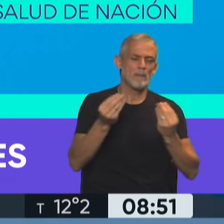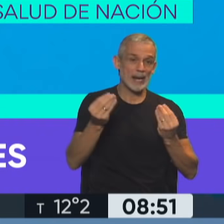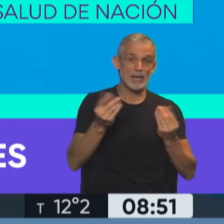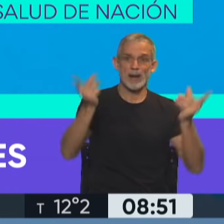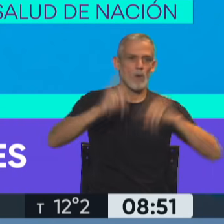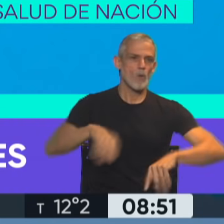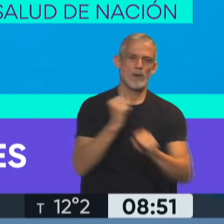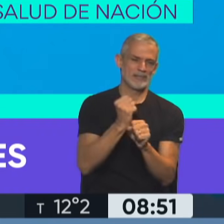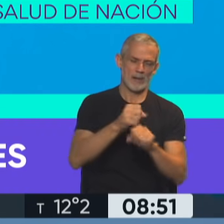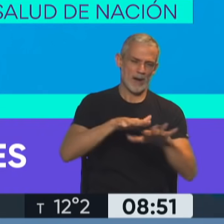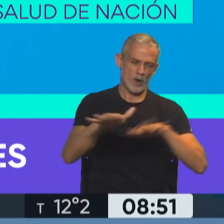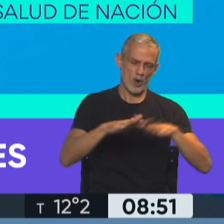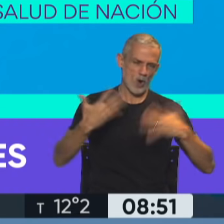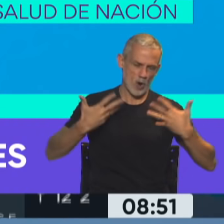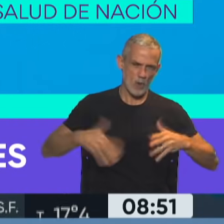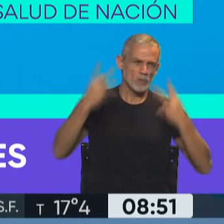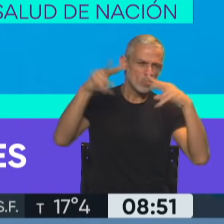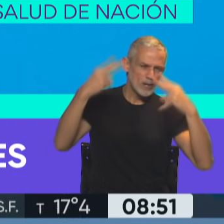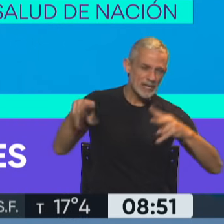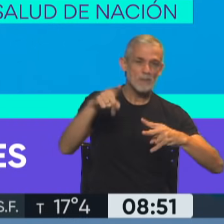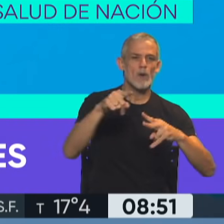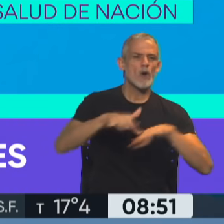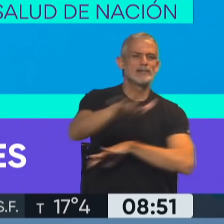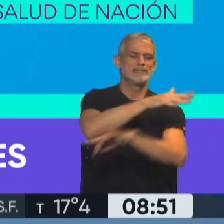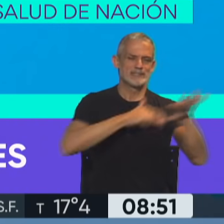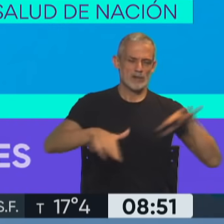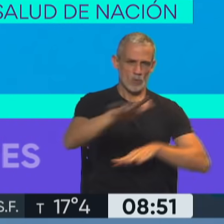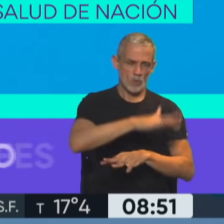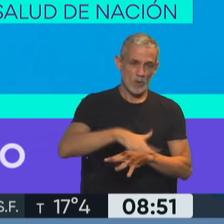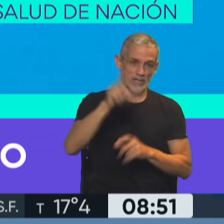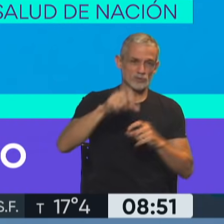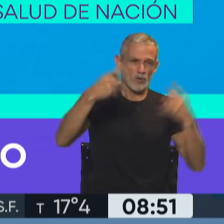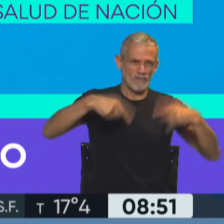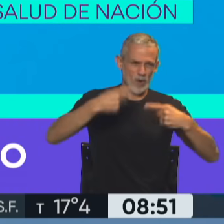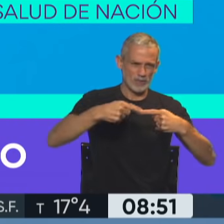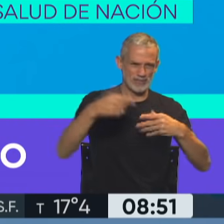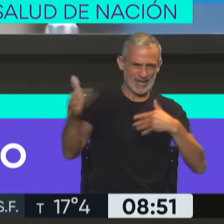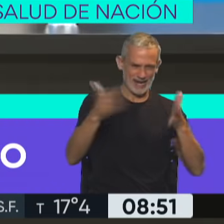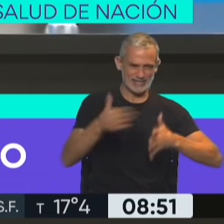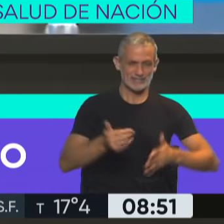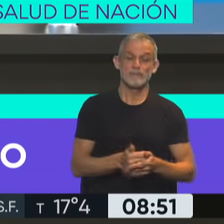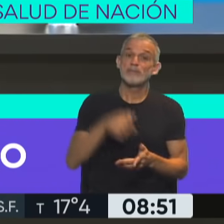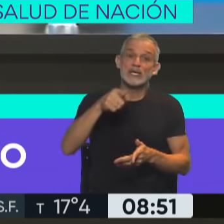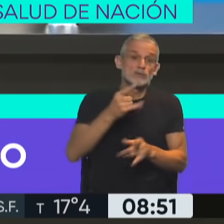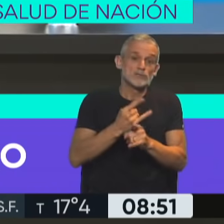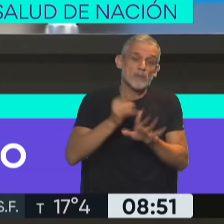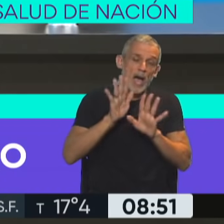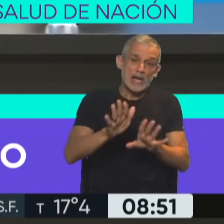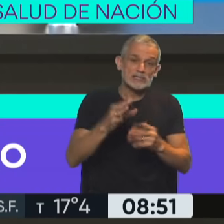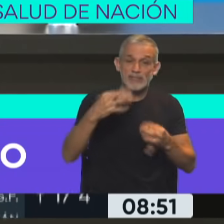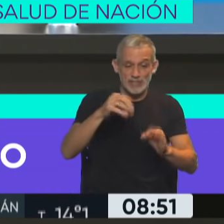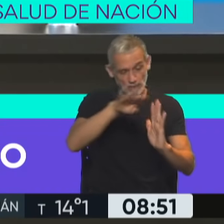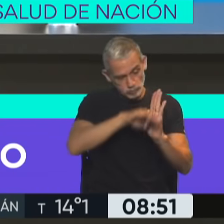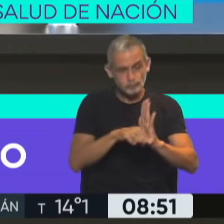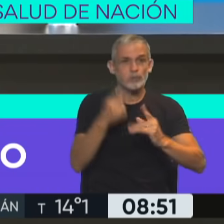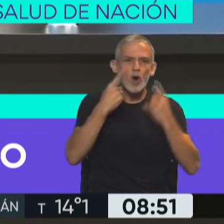retomar totalmente las actividades de turismo y circulación de fronteras. Por supuesto que esto va a ser siempre en el marco de